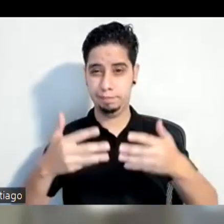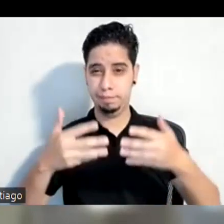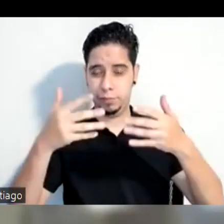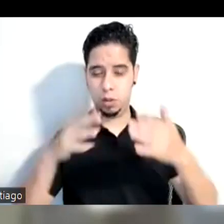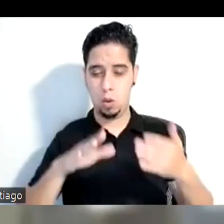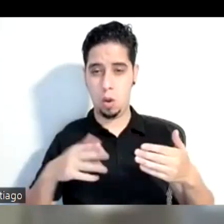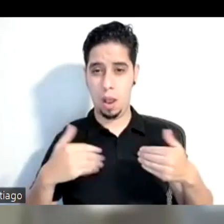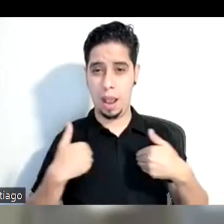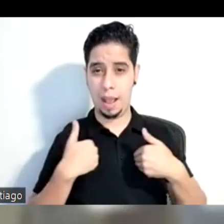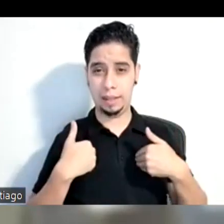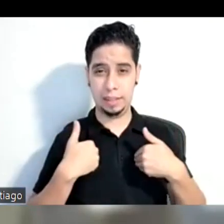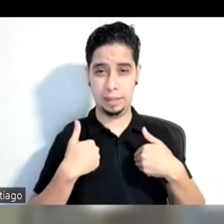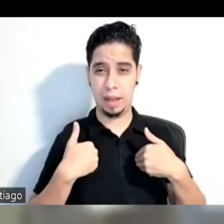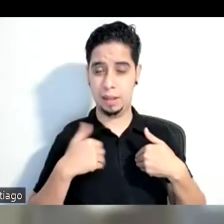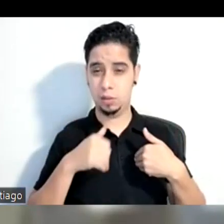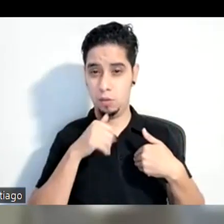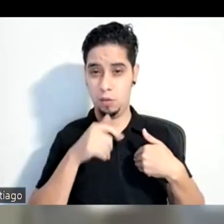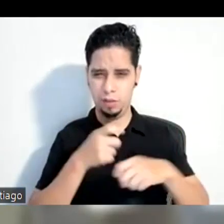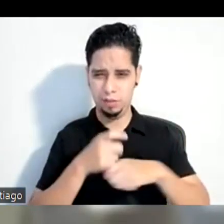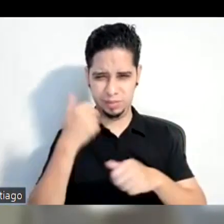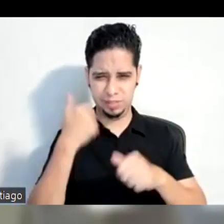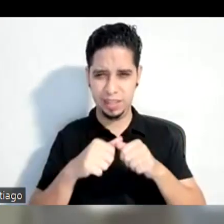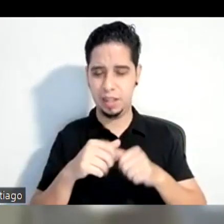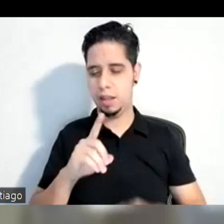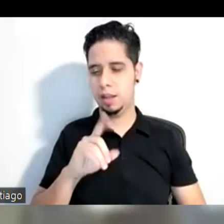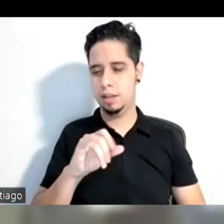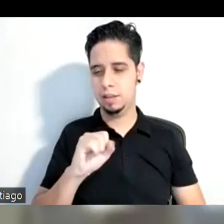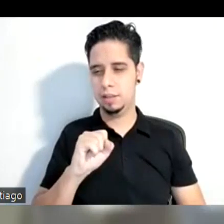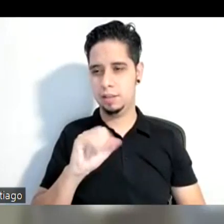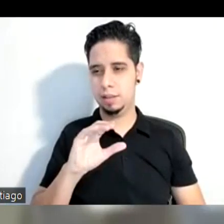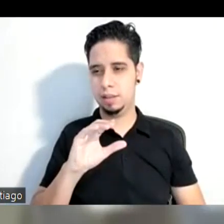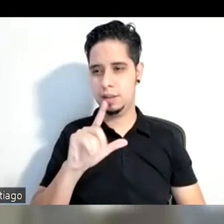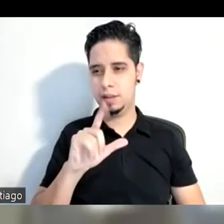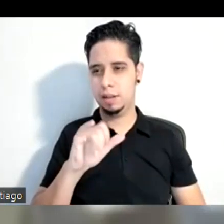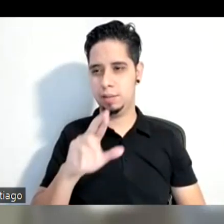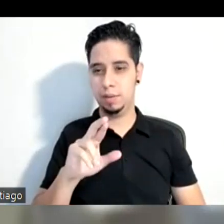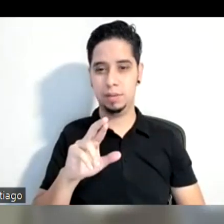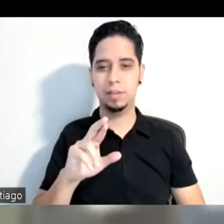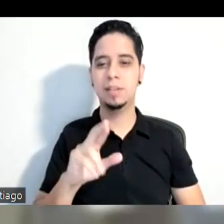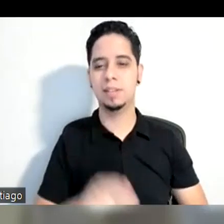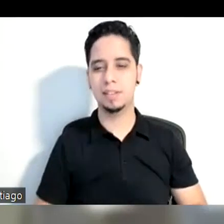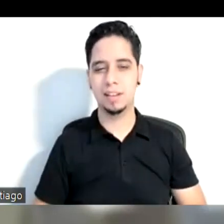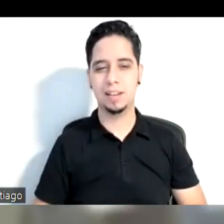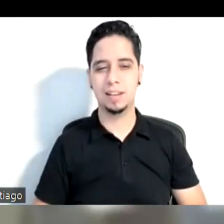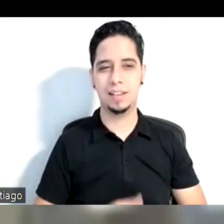el disclaimer, aquí, disclaimer. Que el disclaimer, gracias, Javier Iluminado Ortiz.